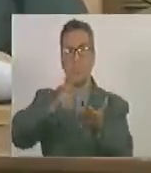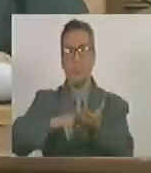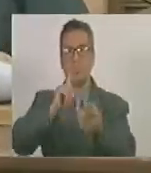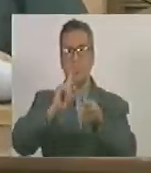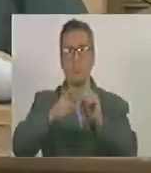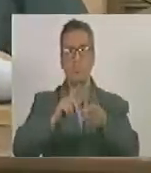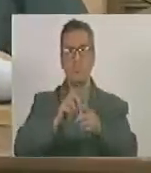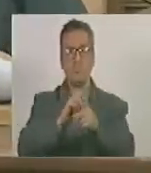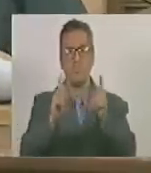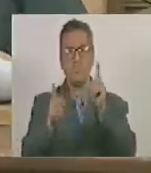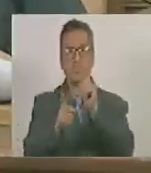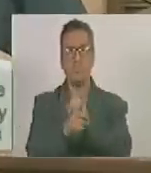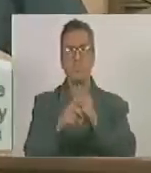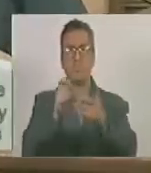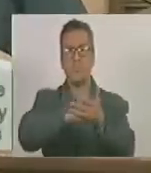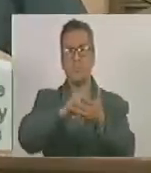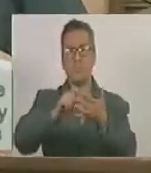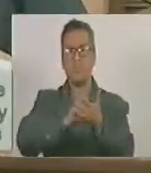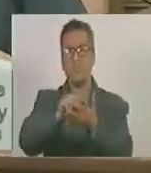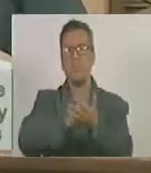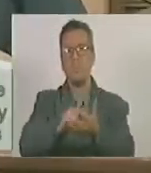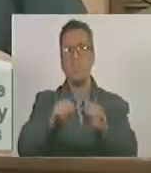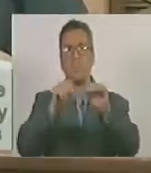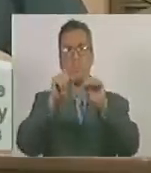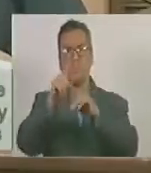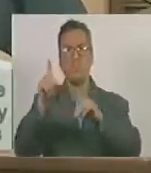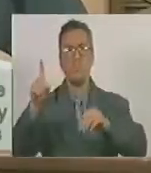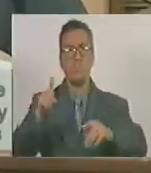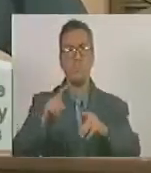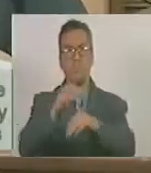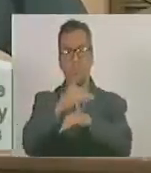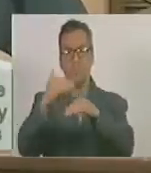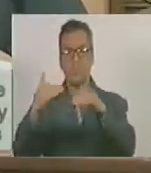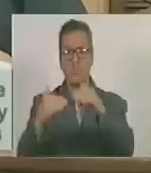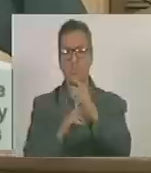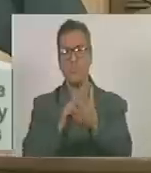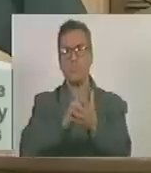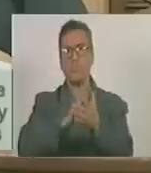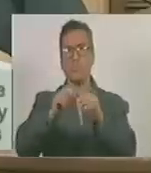con modificación el contenido del artículo 11, que pasa a ser el